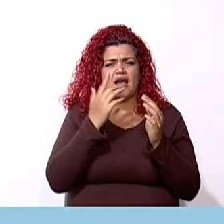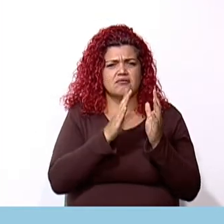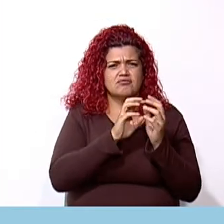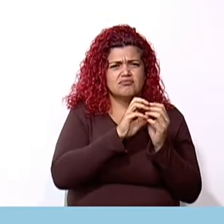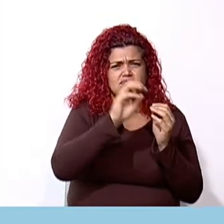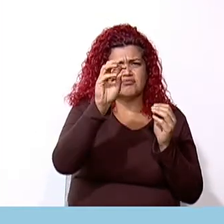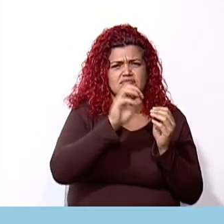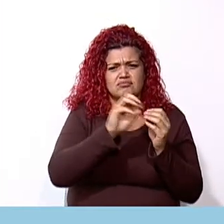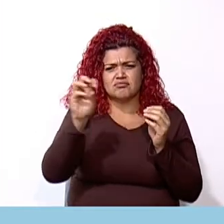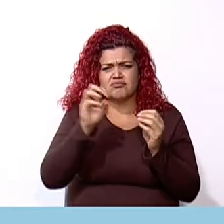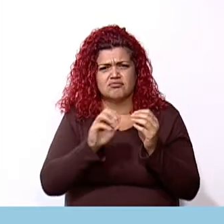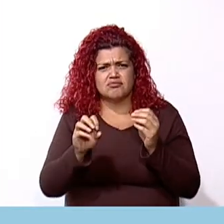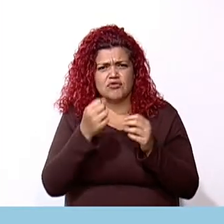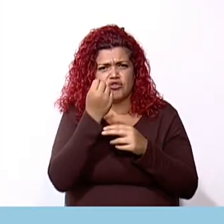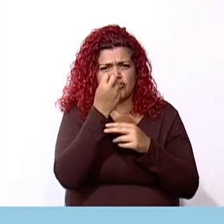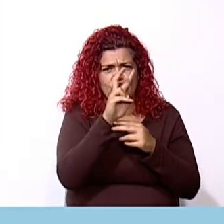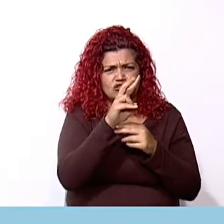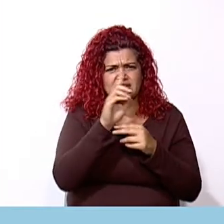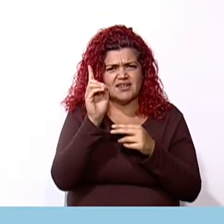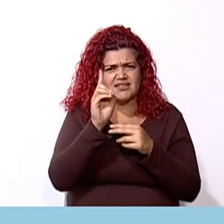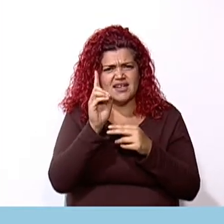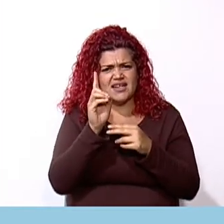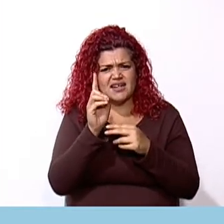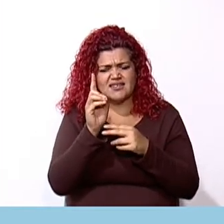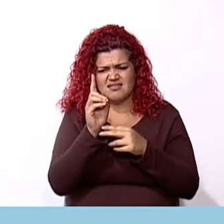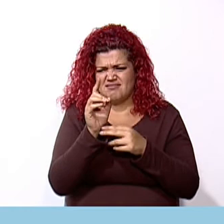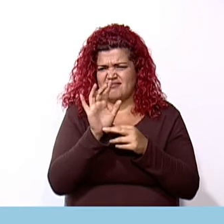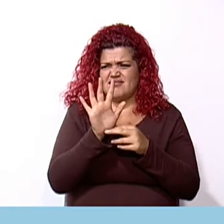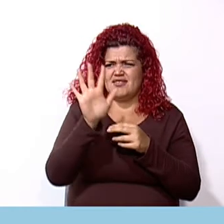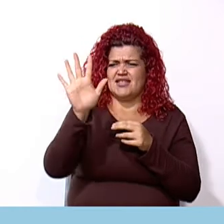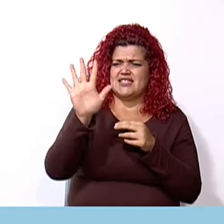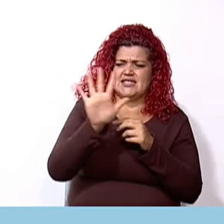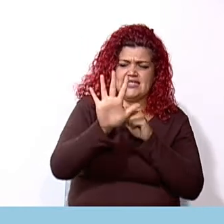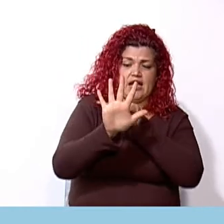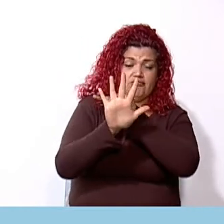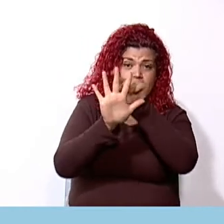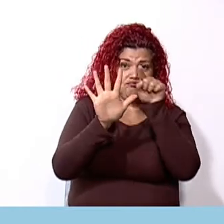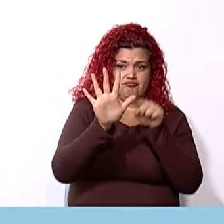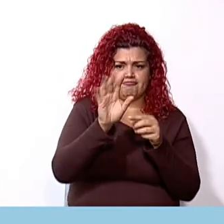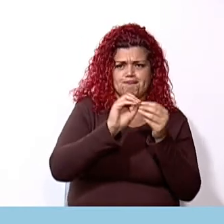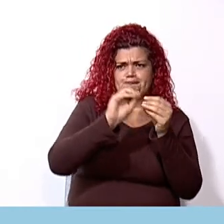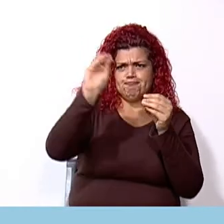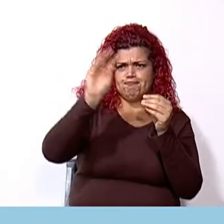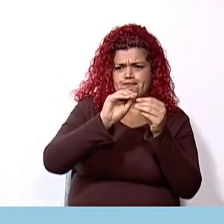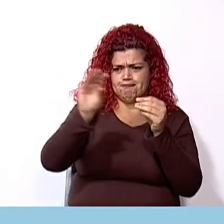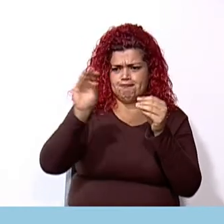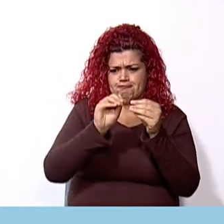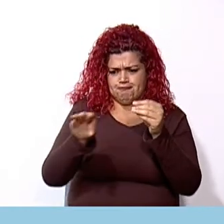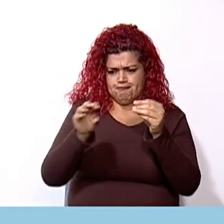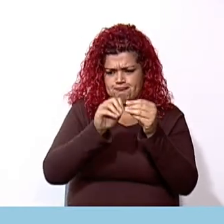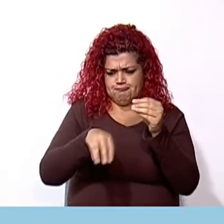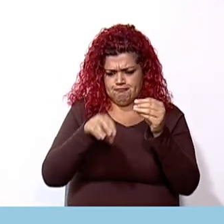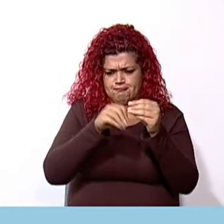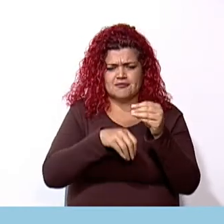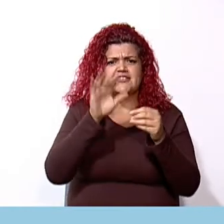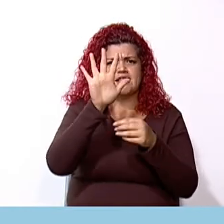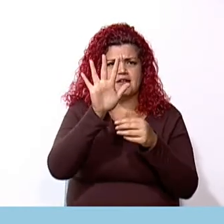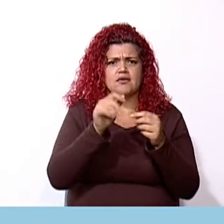Repartiremos las 12 decenas entre las 5 hogares y nos dan